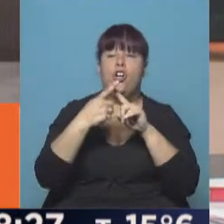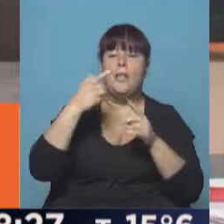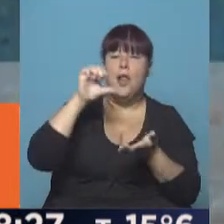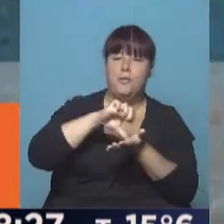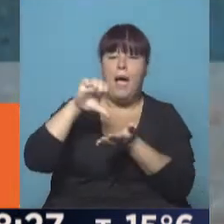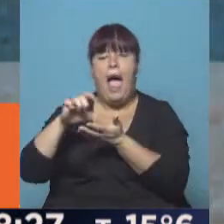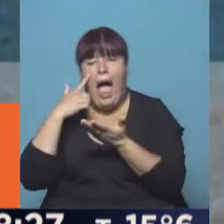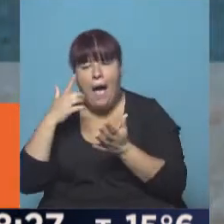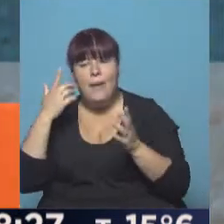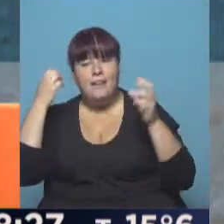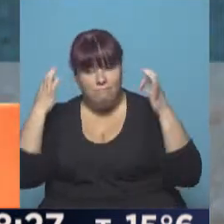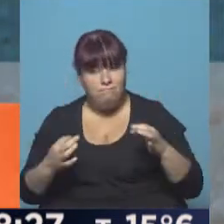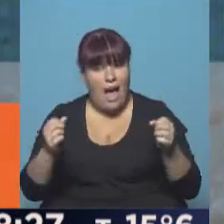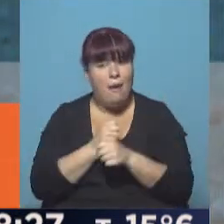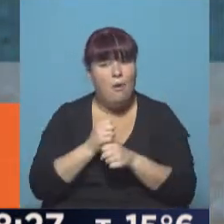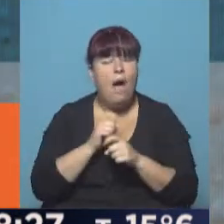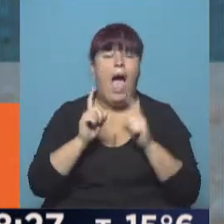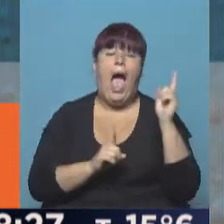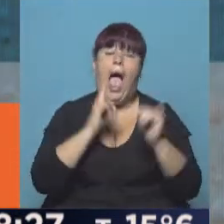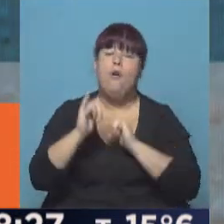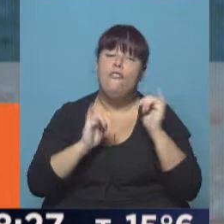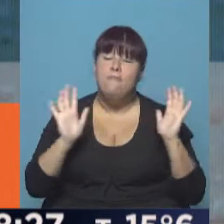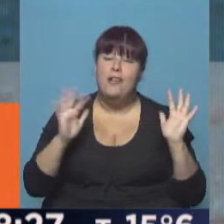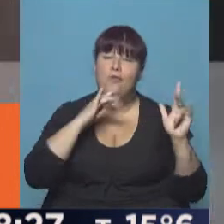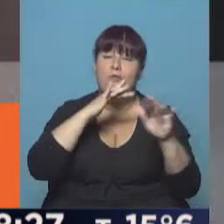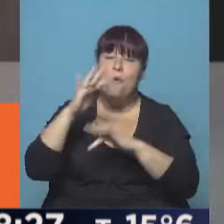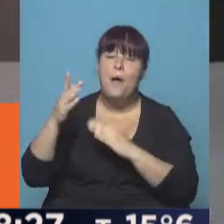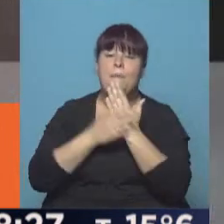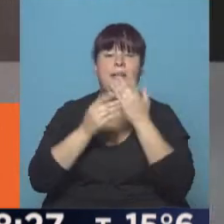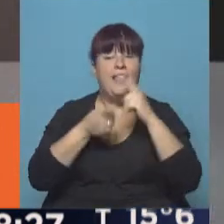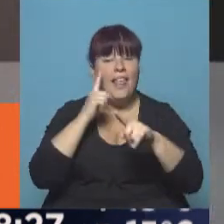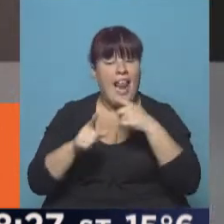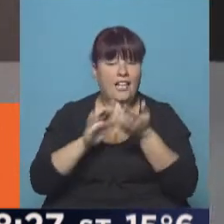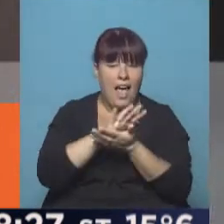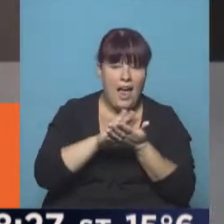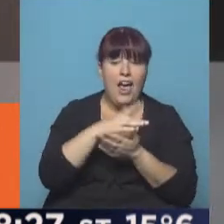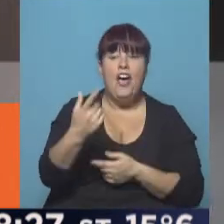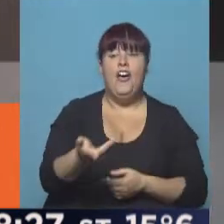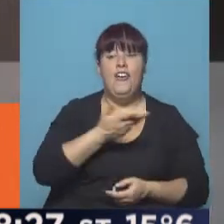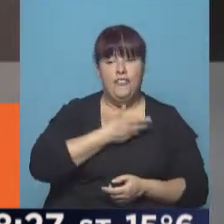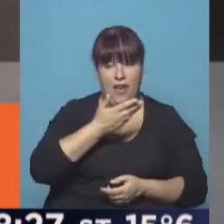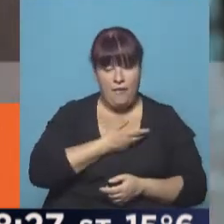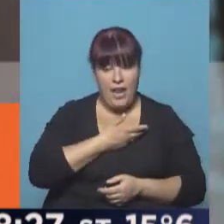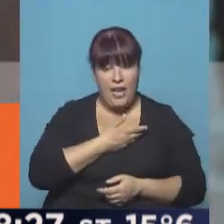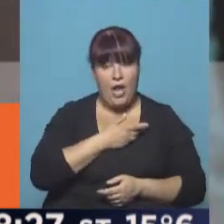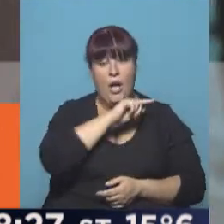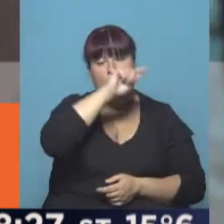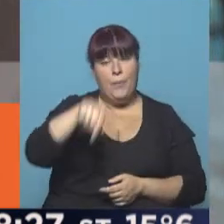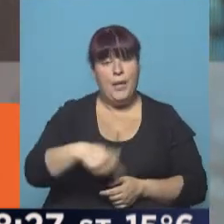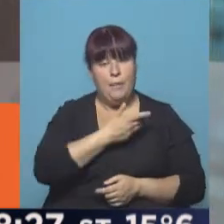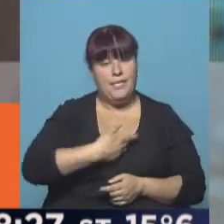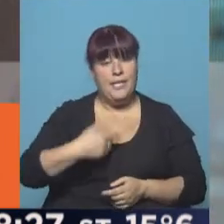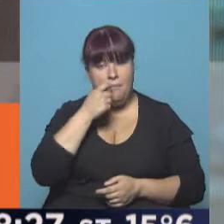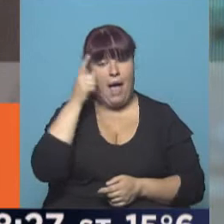bilaterales, a ver si podemos confirmar, porque hay datos que las cancillerías están trabajando. ¿En febrero se confirma la visita del